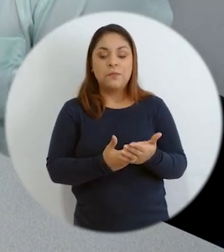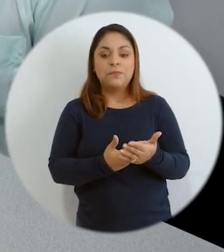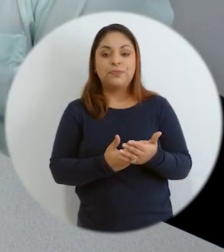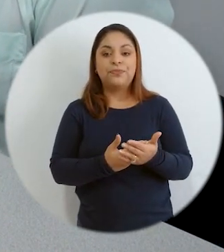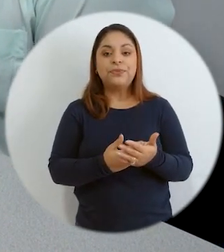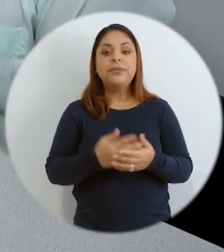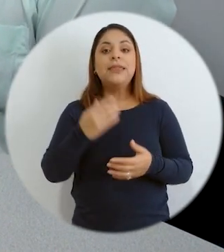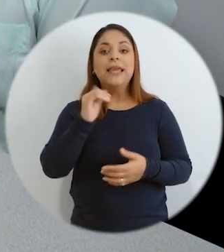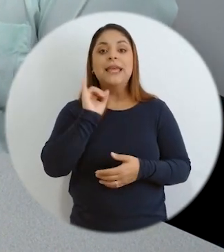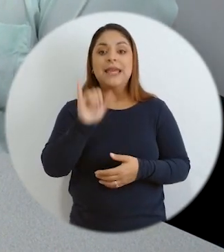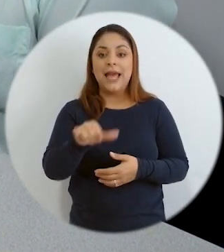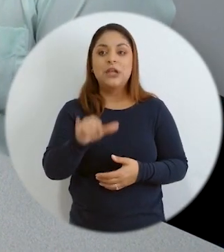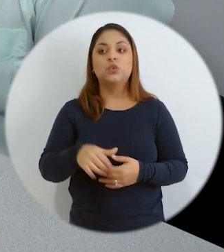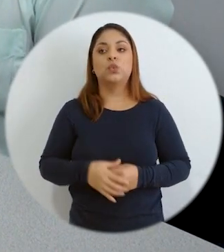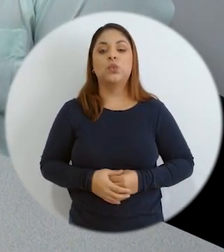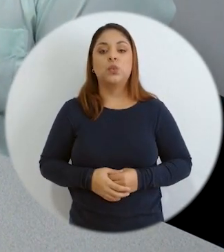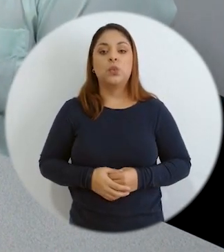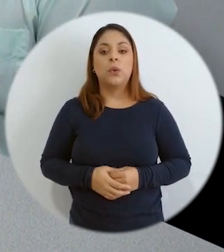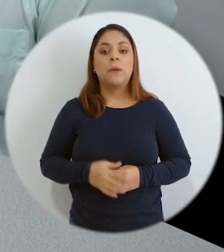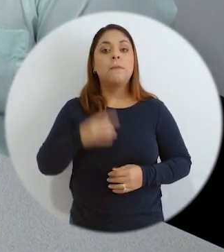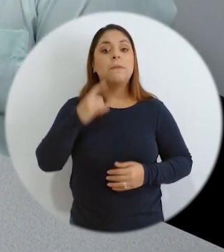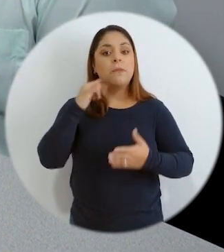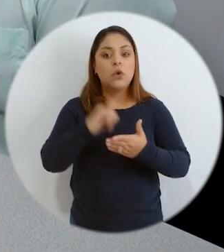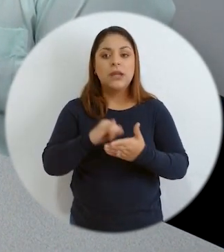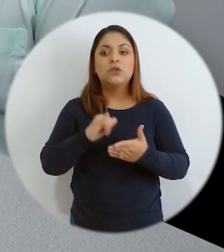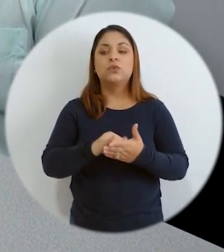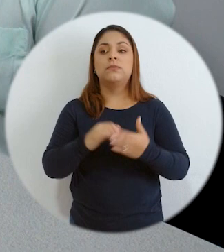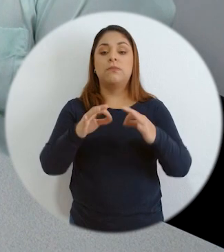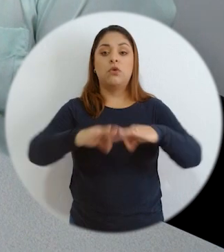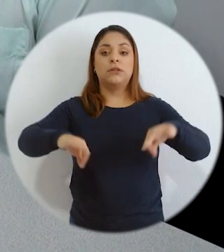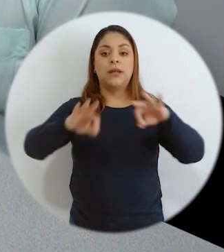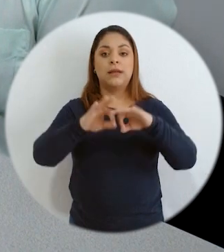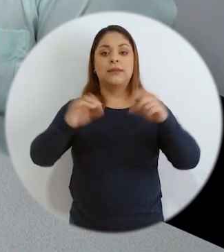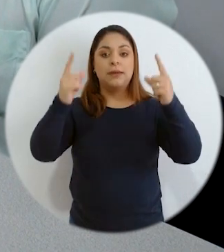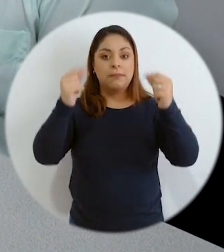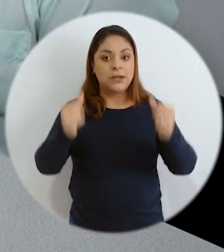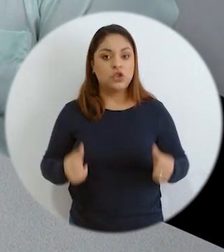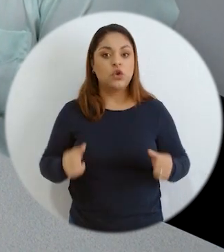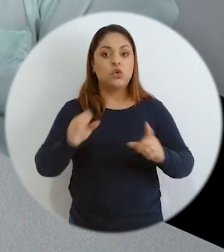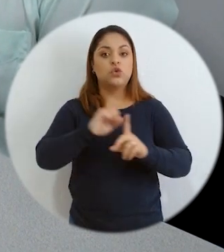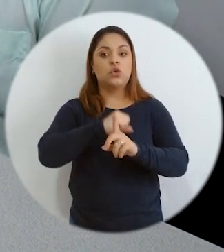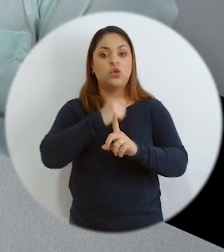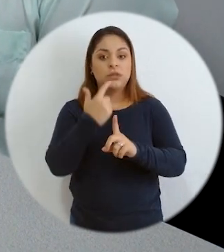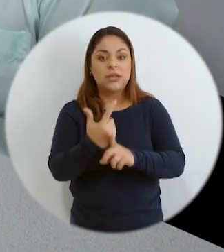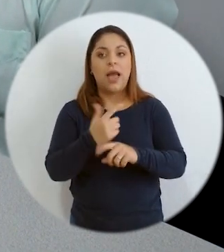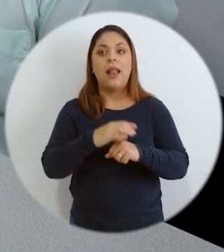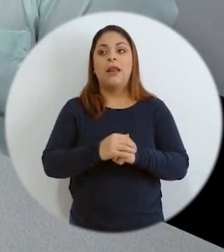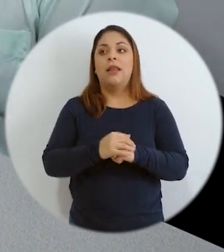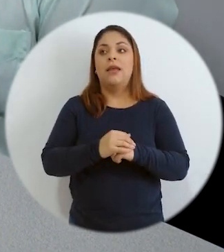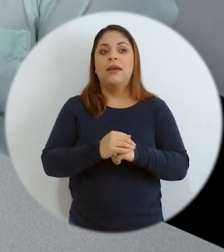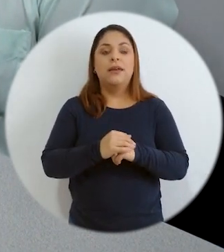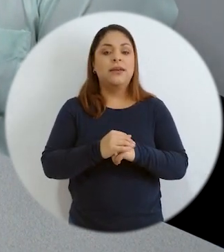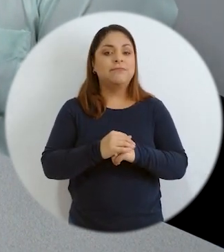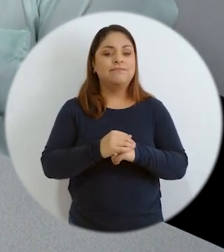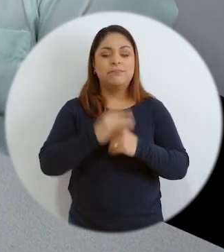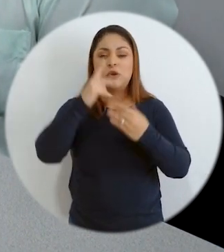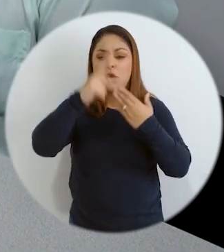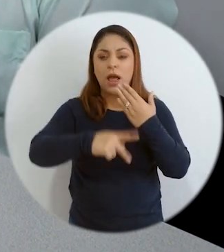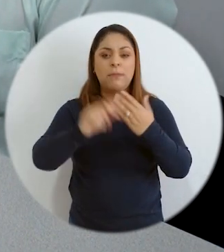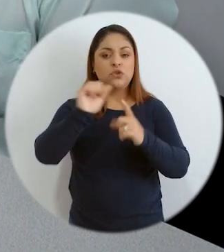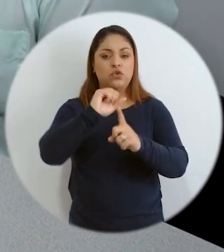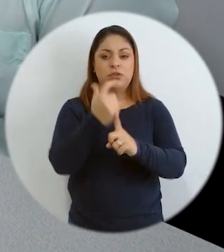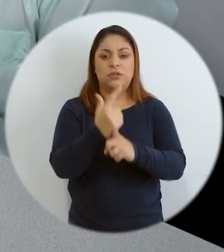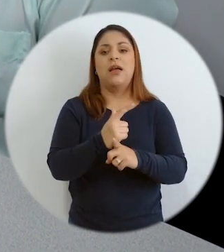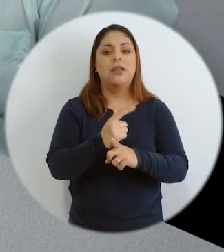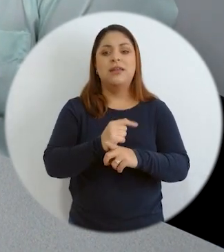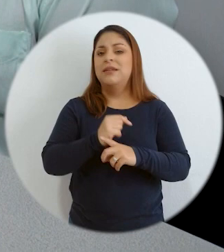ahí es donde, cuando desbaratamos los programas sociales, cuando desbaratamos la inversión social, entonces hacemos todo más